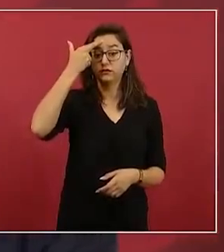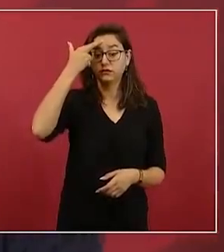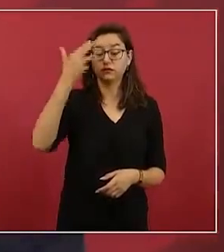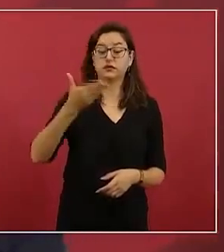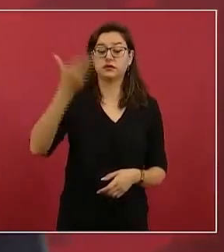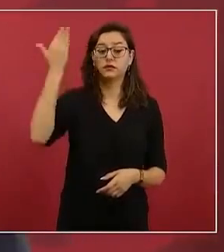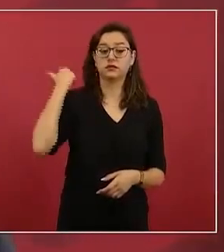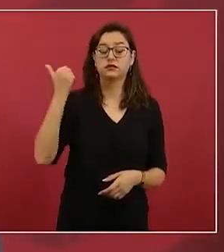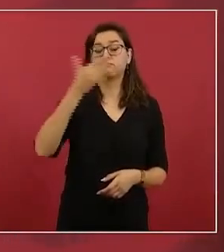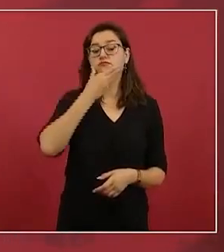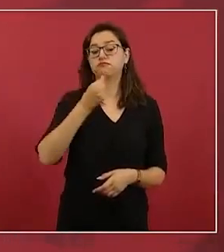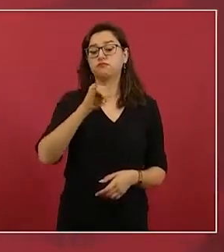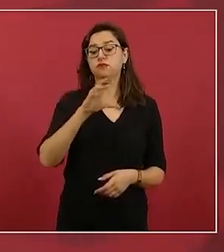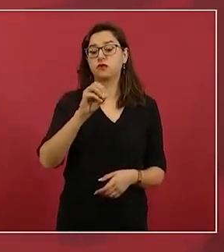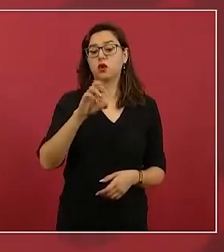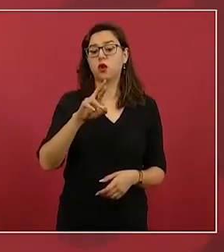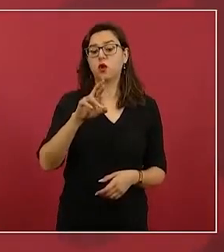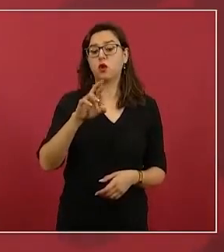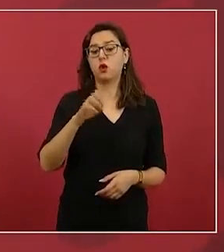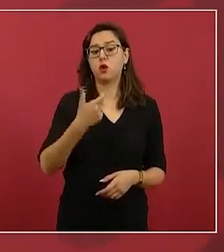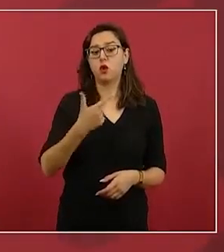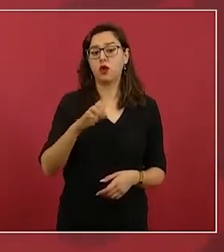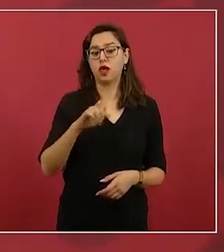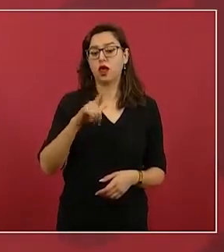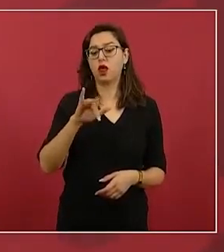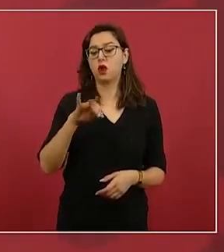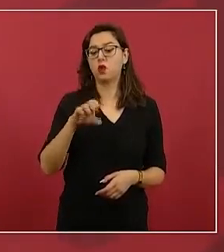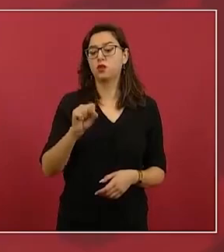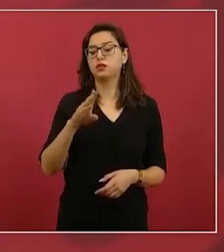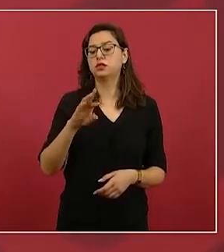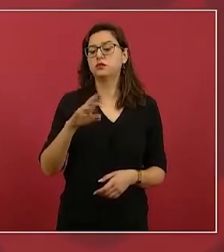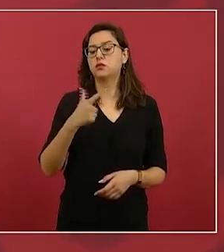Jorge Luis Borges. Le preguntaron: usted, maestro,